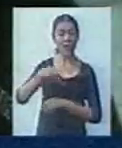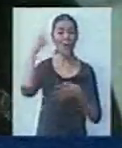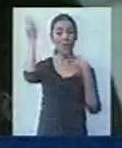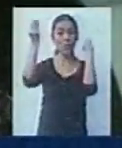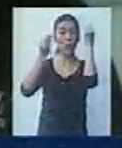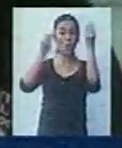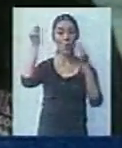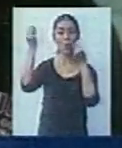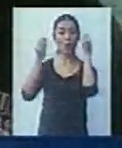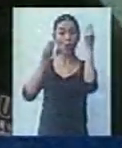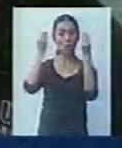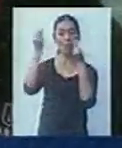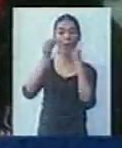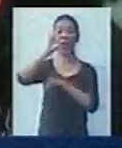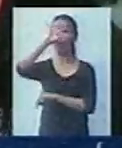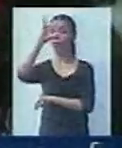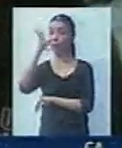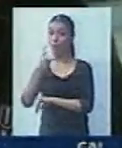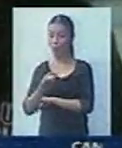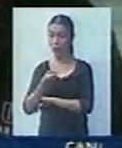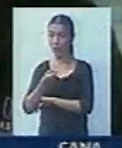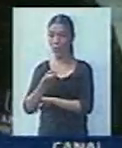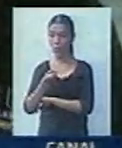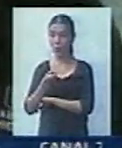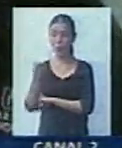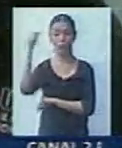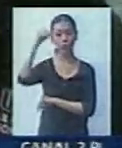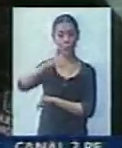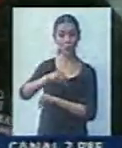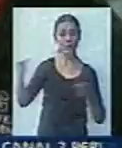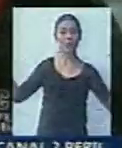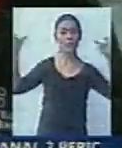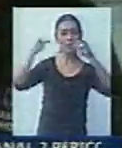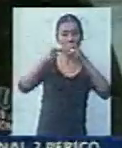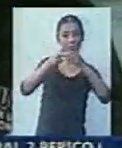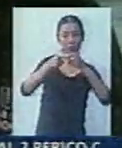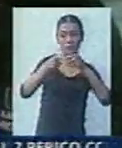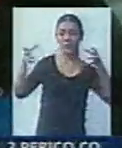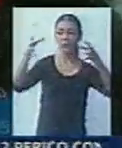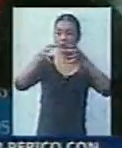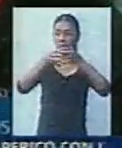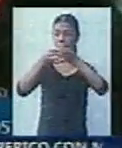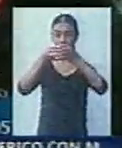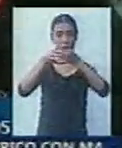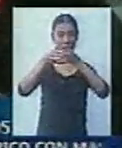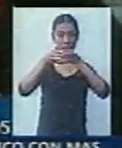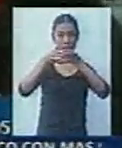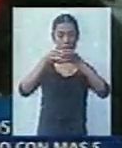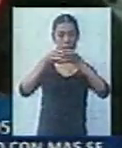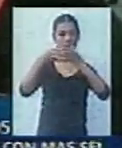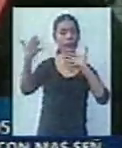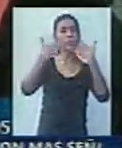si estamos teniendo bastante problema de seguridad y bueno y por eso ahora hoy día hemos venido a hablar con el